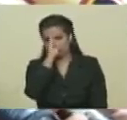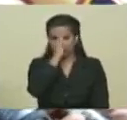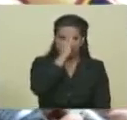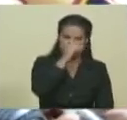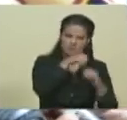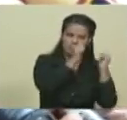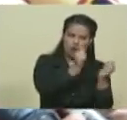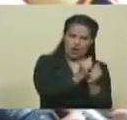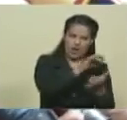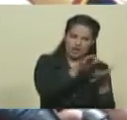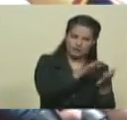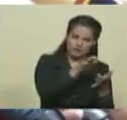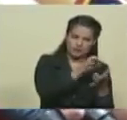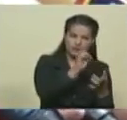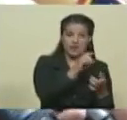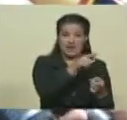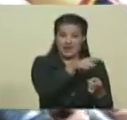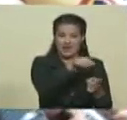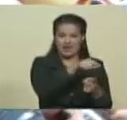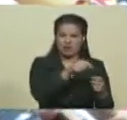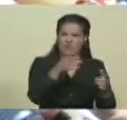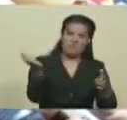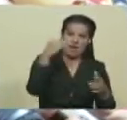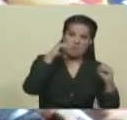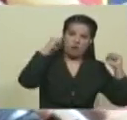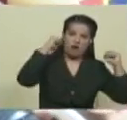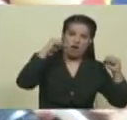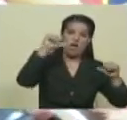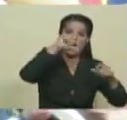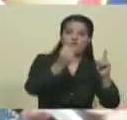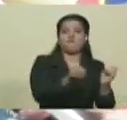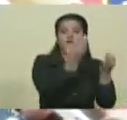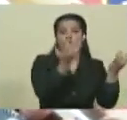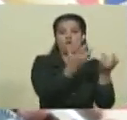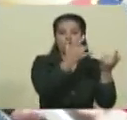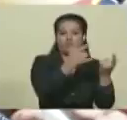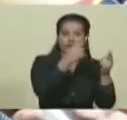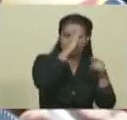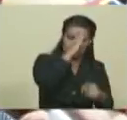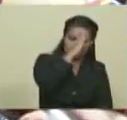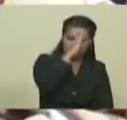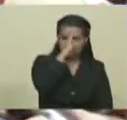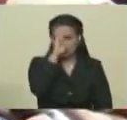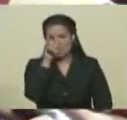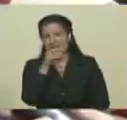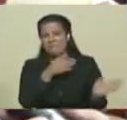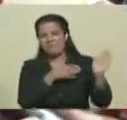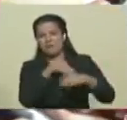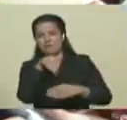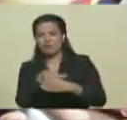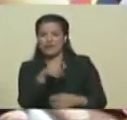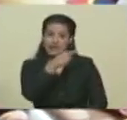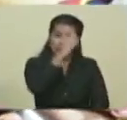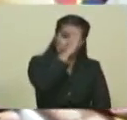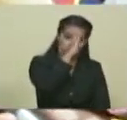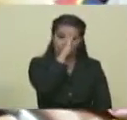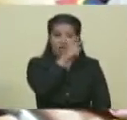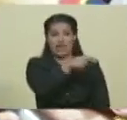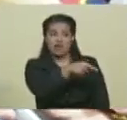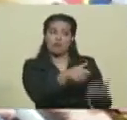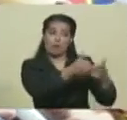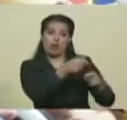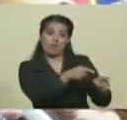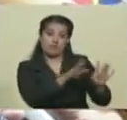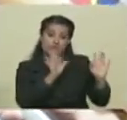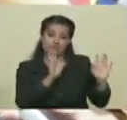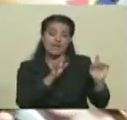violencia, los que llamaron a quemar este país, los que llamaron a quemar personas vivas, y ahora lo invitan a esa misma gente a votar. Entonces hay una contradicción